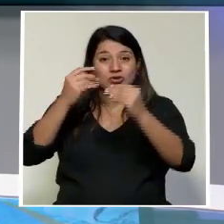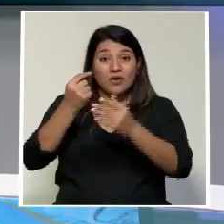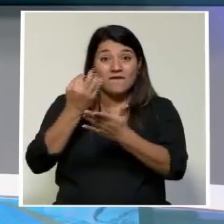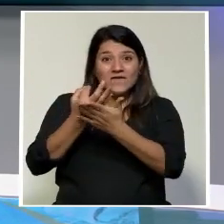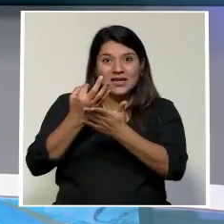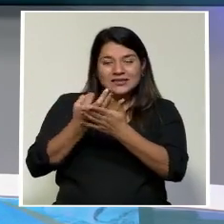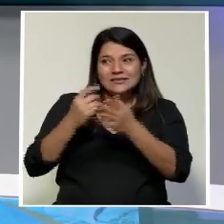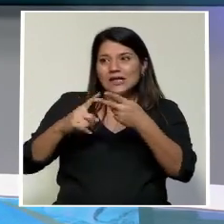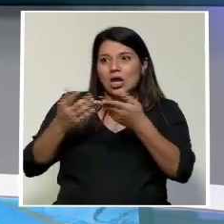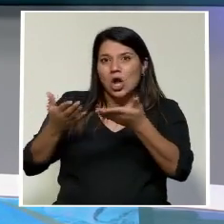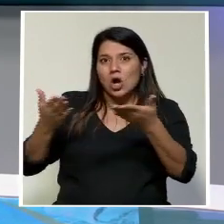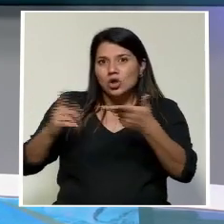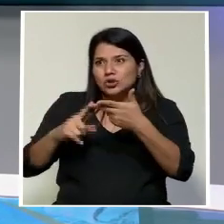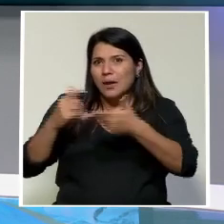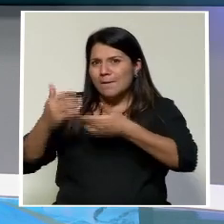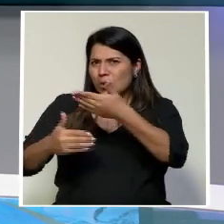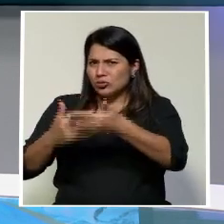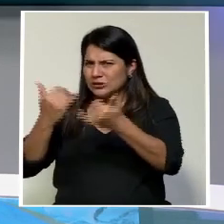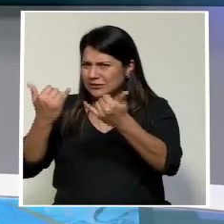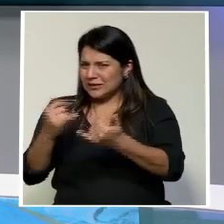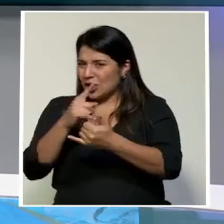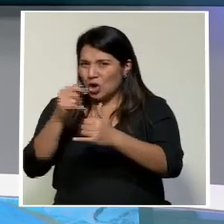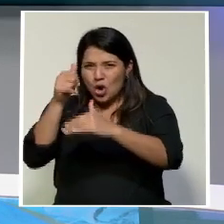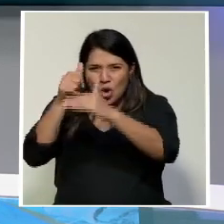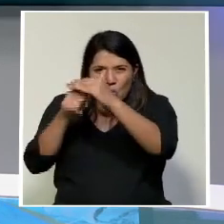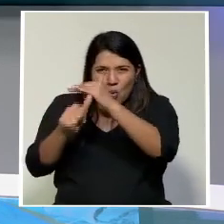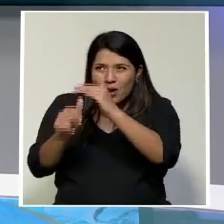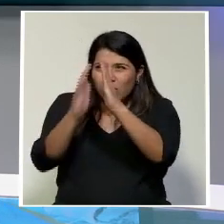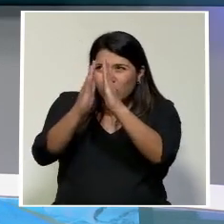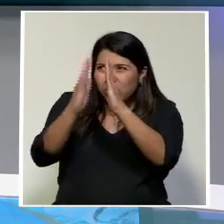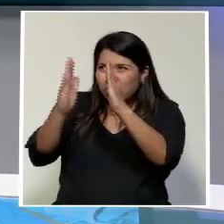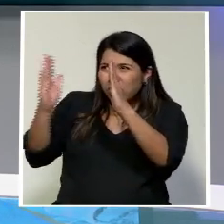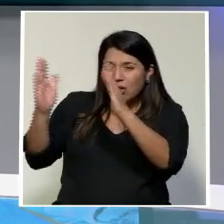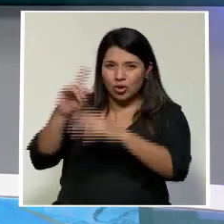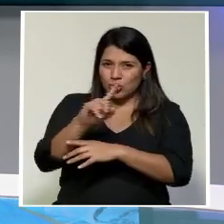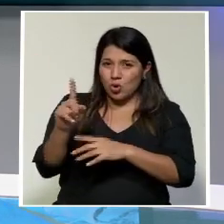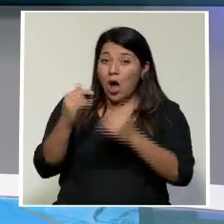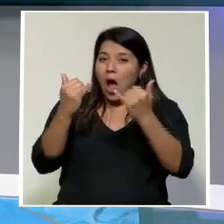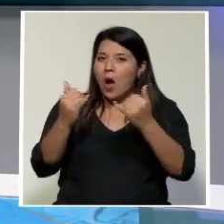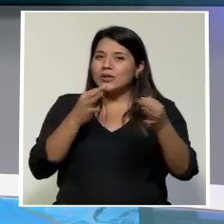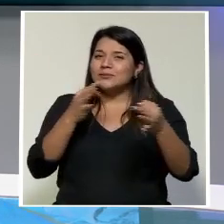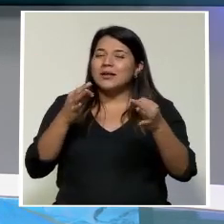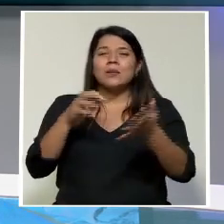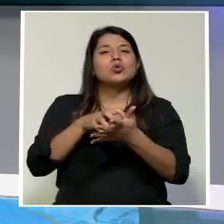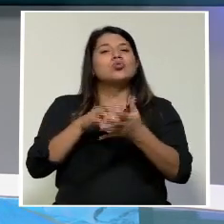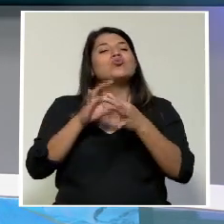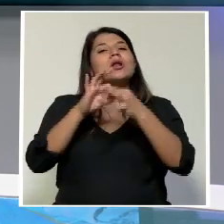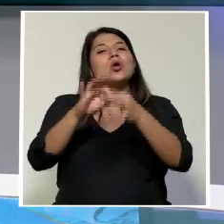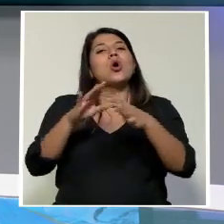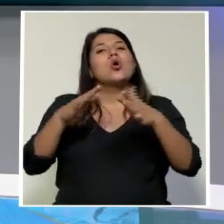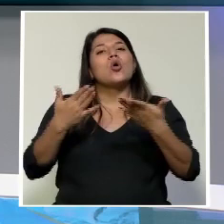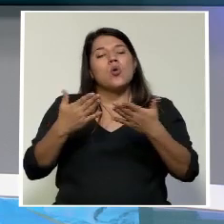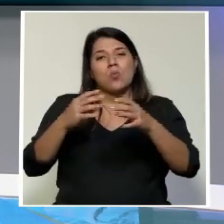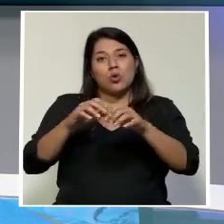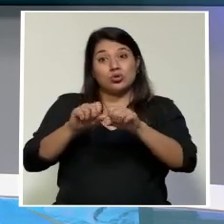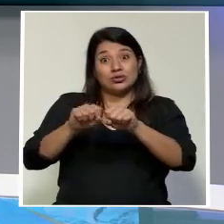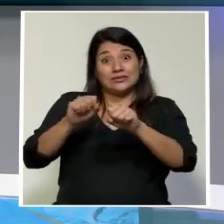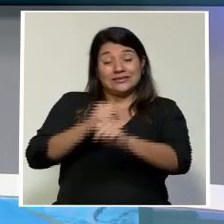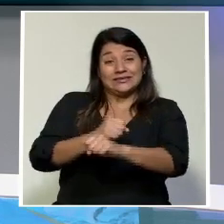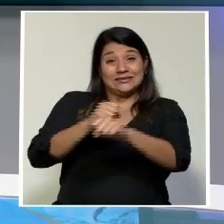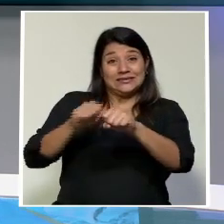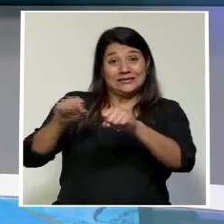inventarios y de procesos ya no están en una bodega al fondo de una oficina. Hoy aclaramos algunas dudas sobre la nueva generación de sistemas de seguridad